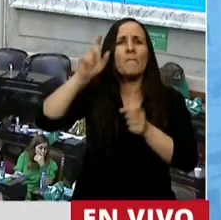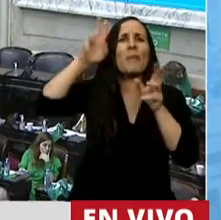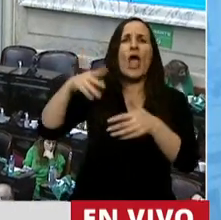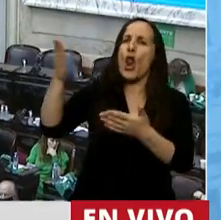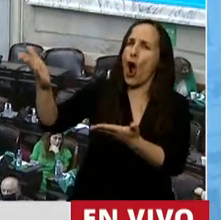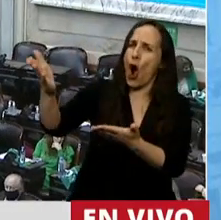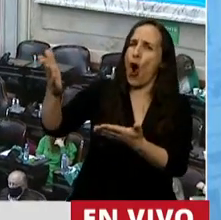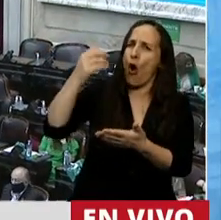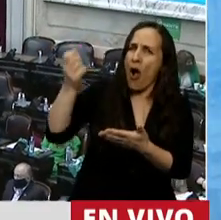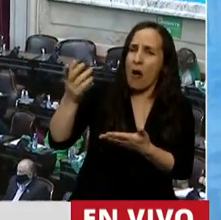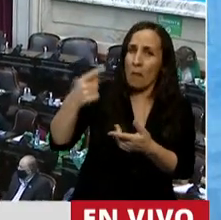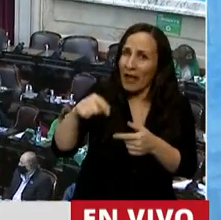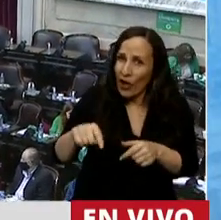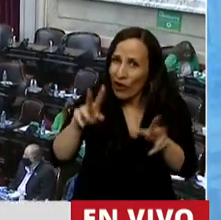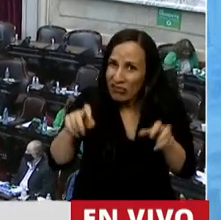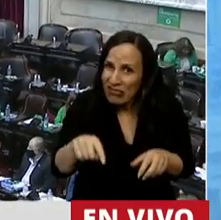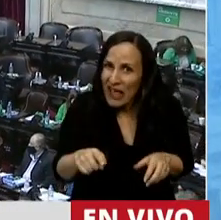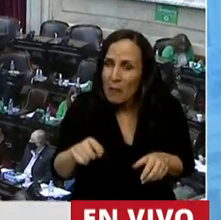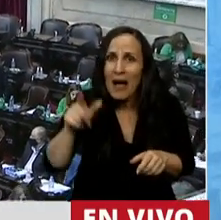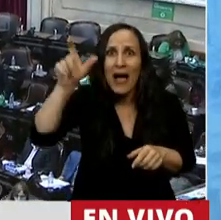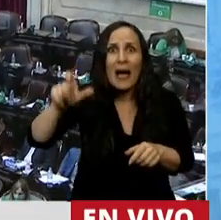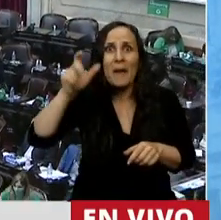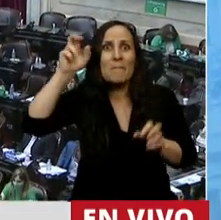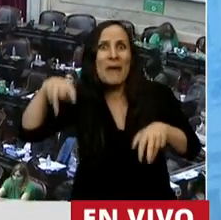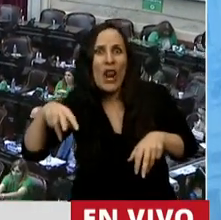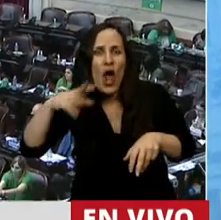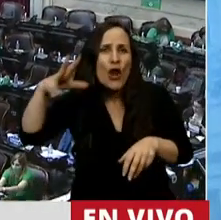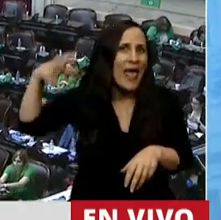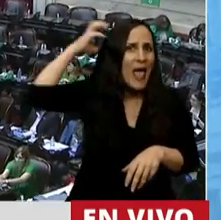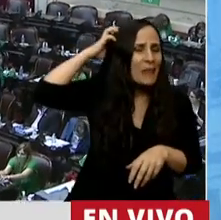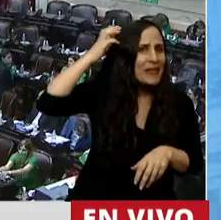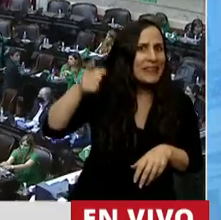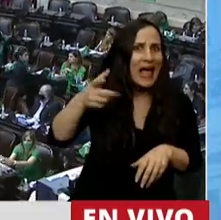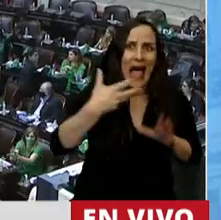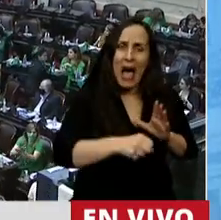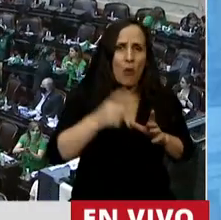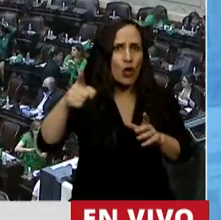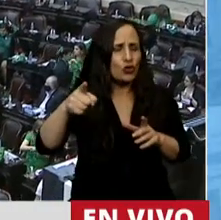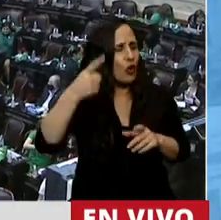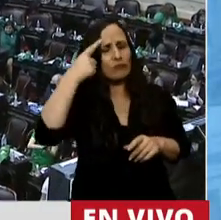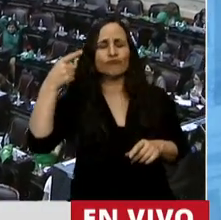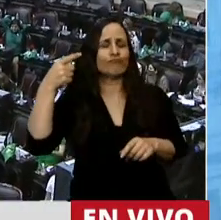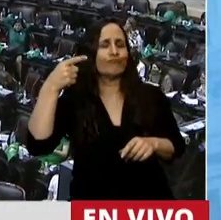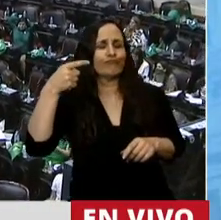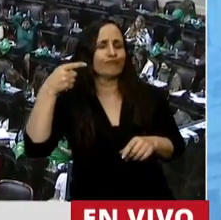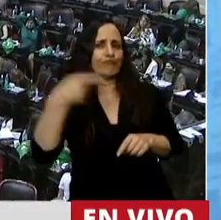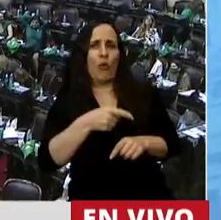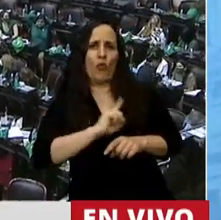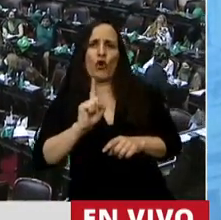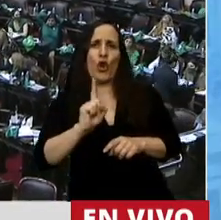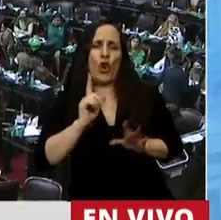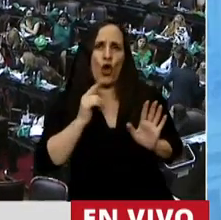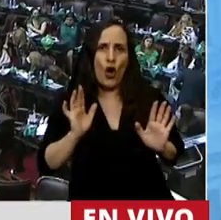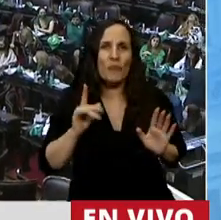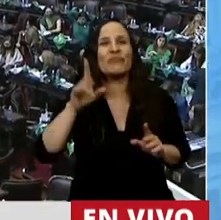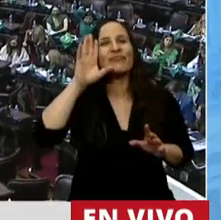olvida que en temas como este, tanto Perón como Evita se pronunciaron en contra. Y les voy a recordar una frase que dijo Evita en un discurso